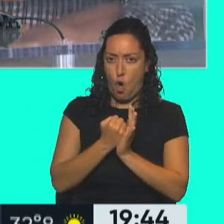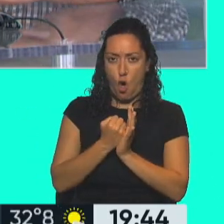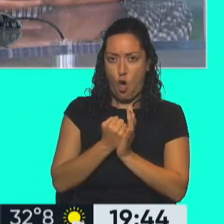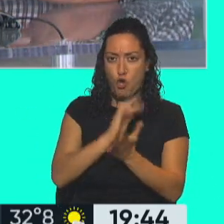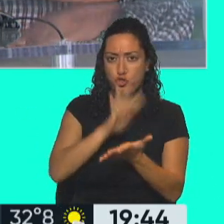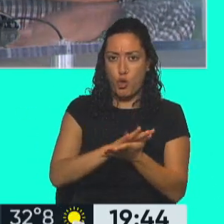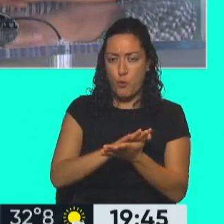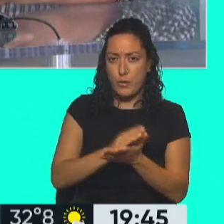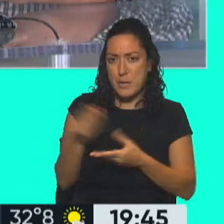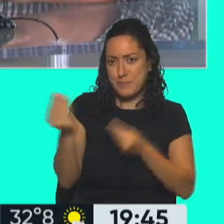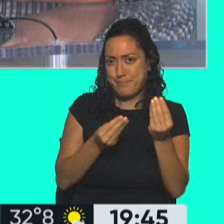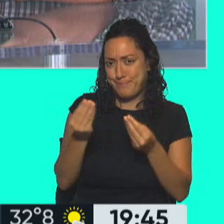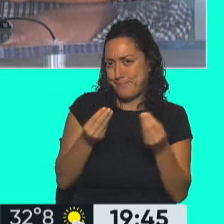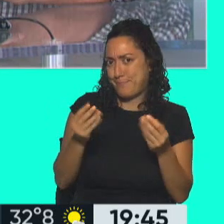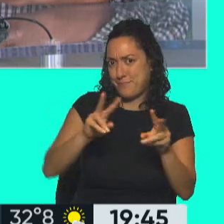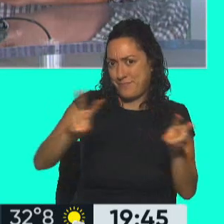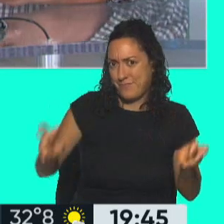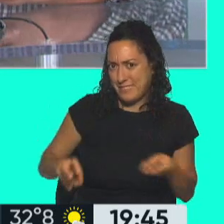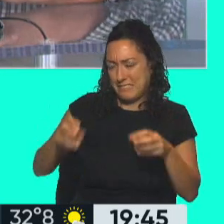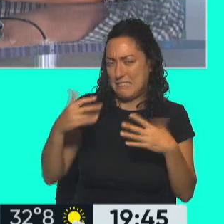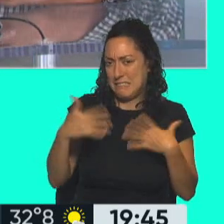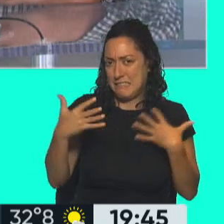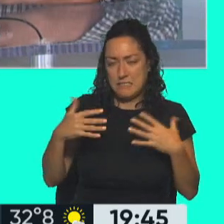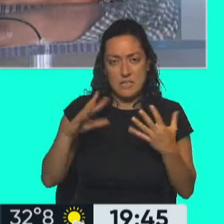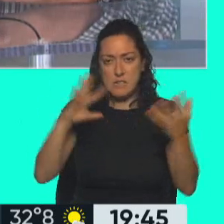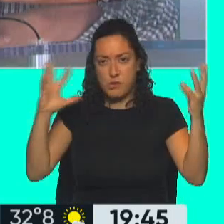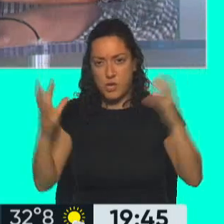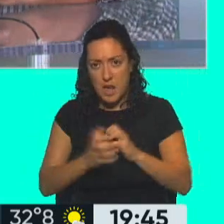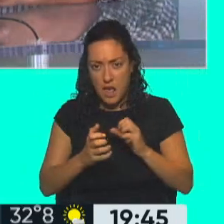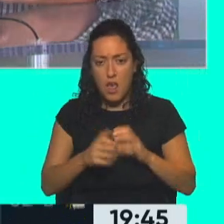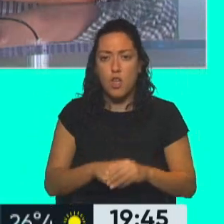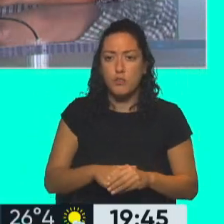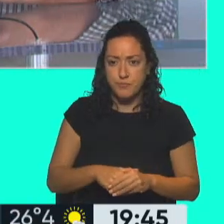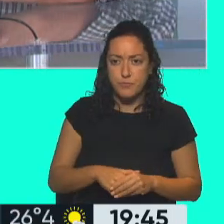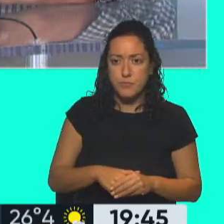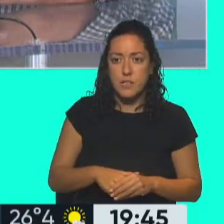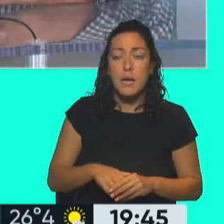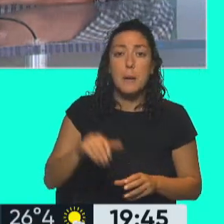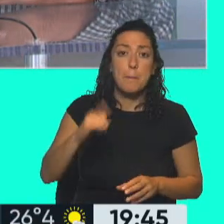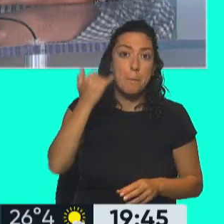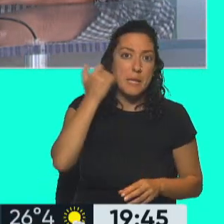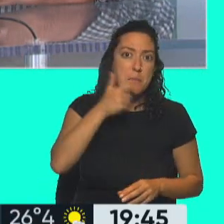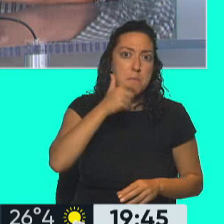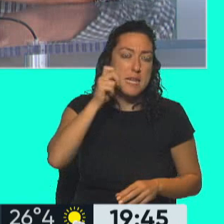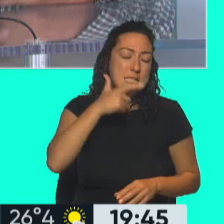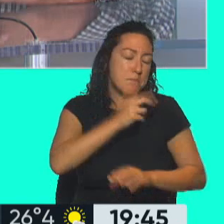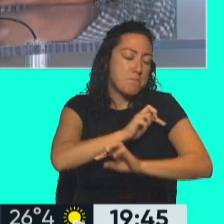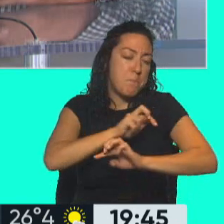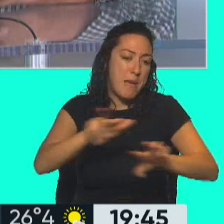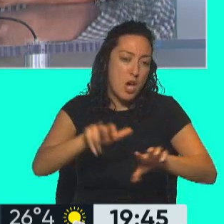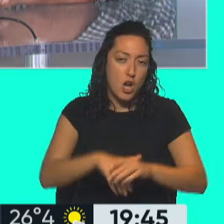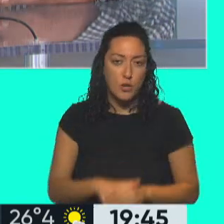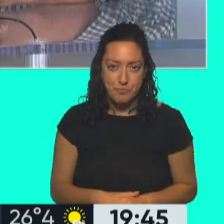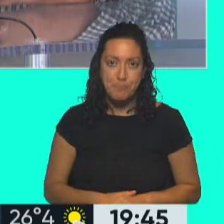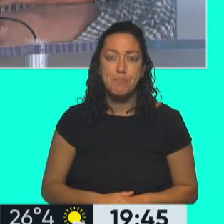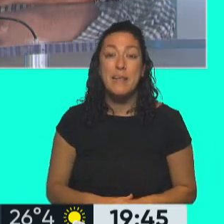las cuentas Fiscales y sobre el bolsillo de los productores fundamental y especialmente de los pequeños y medianos productores un tema muy